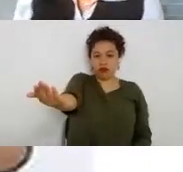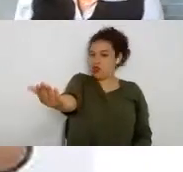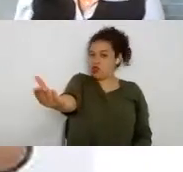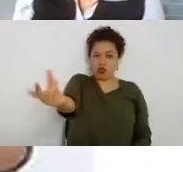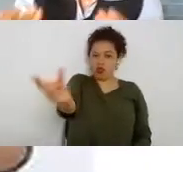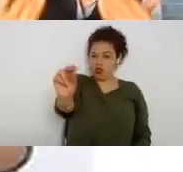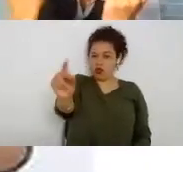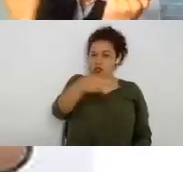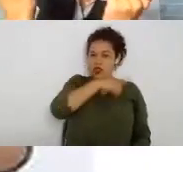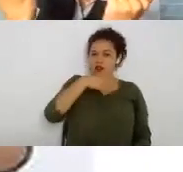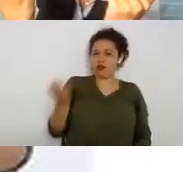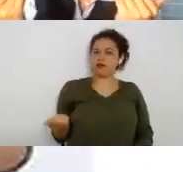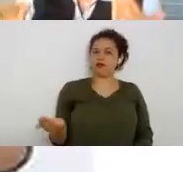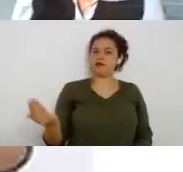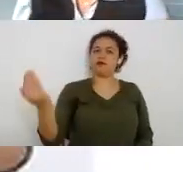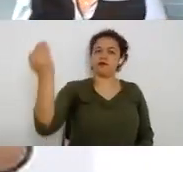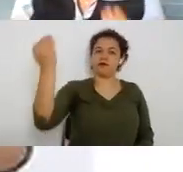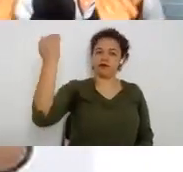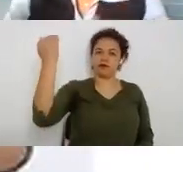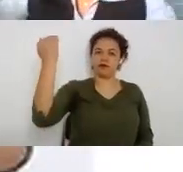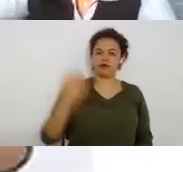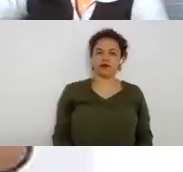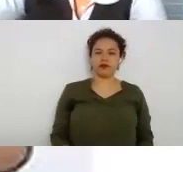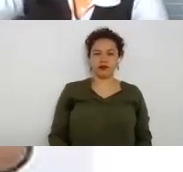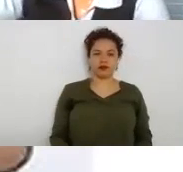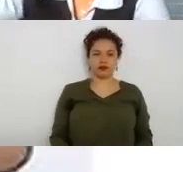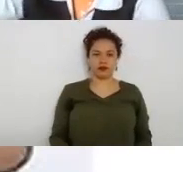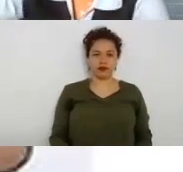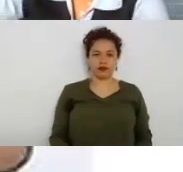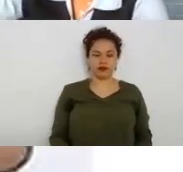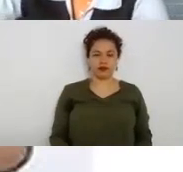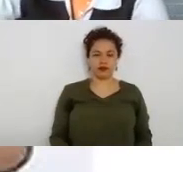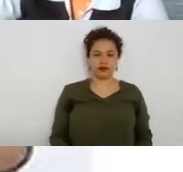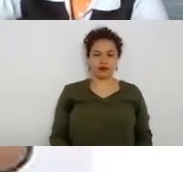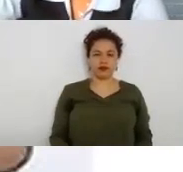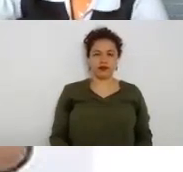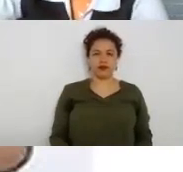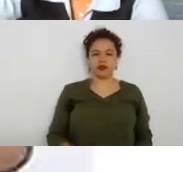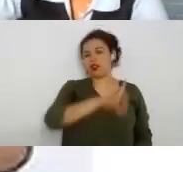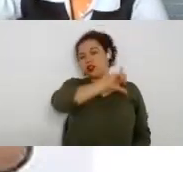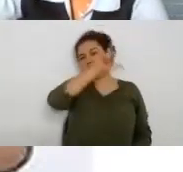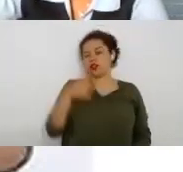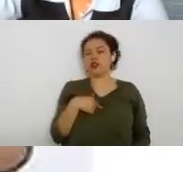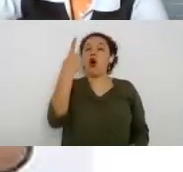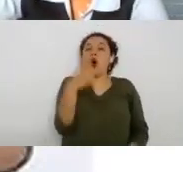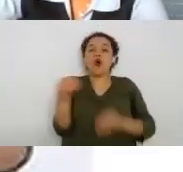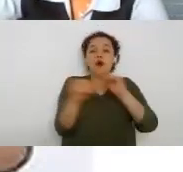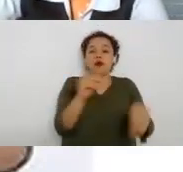estar dobladas. ¿Ok? Y nos vamos a levantar en un solo